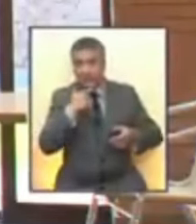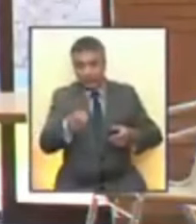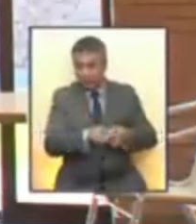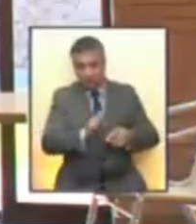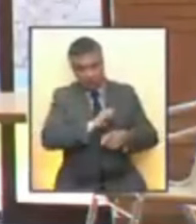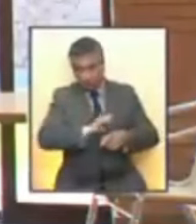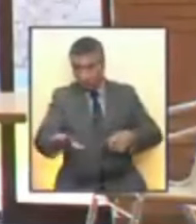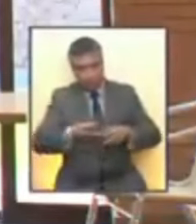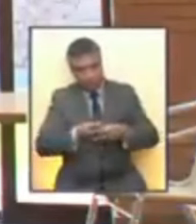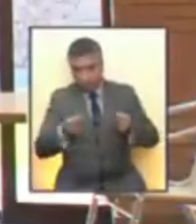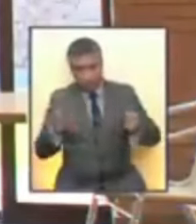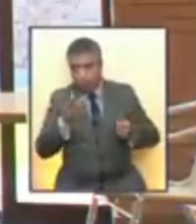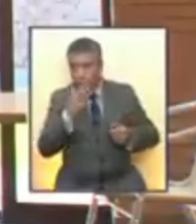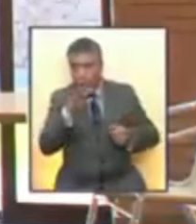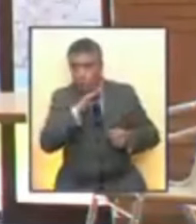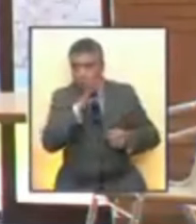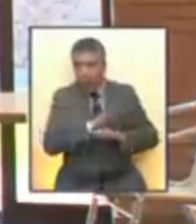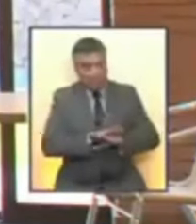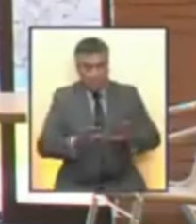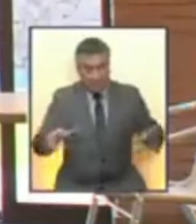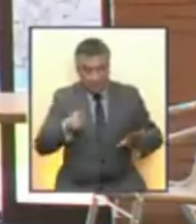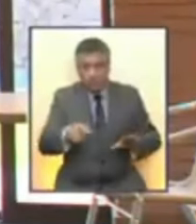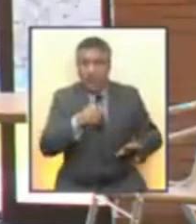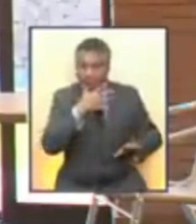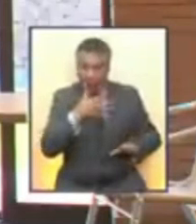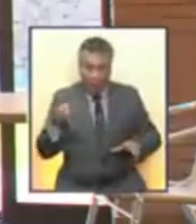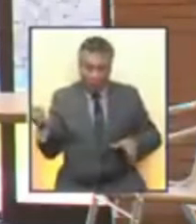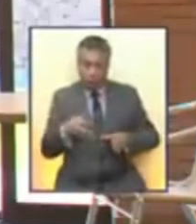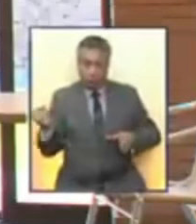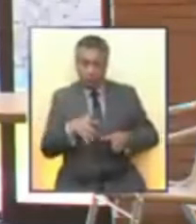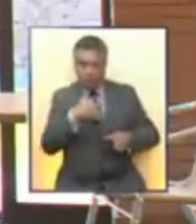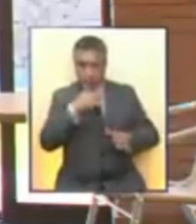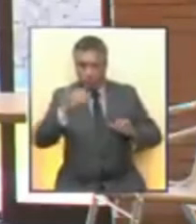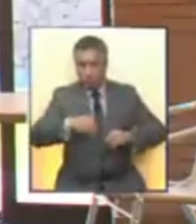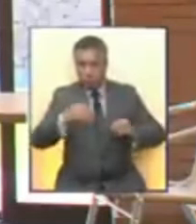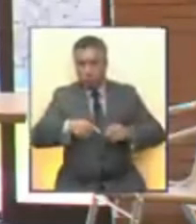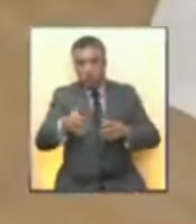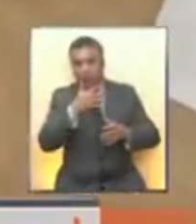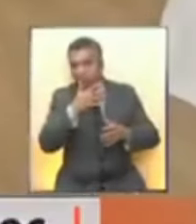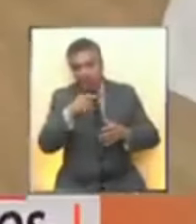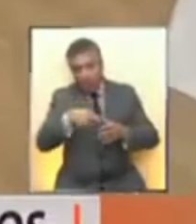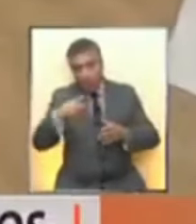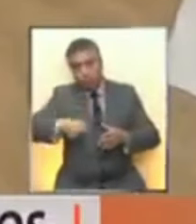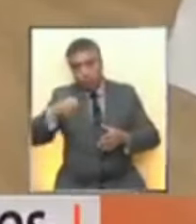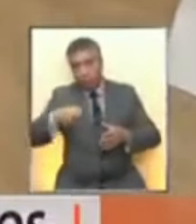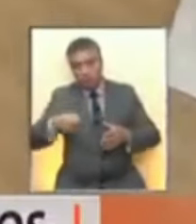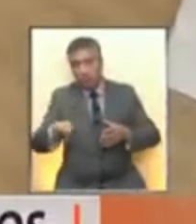o no utilizar, le tiras agua o le dejas caer agua y la bolsa se disuelve.